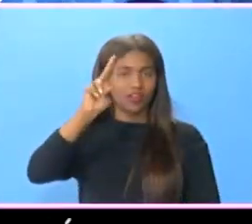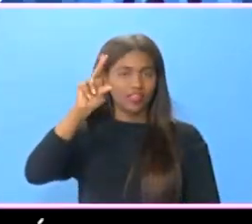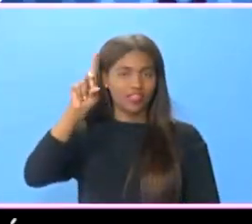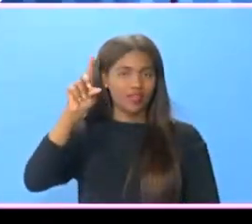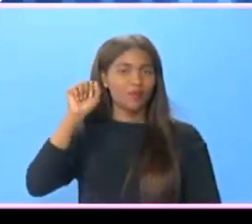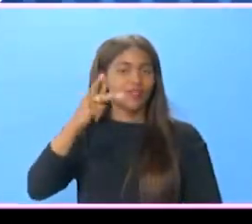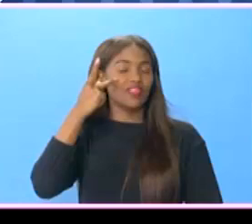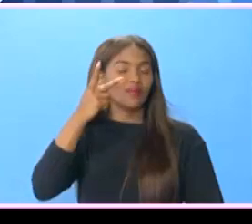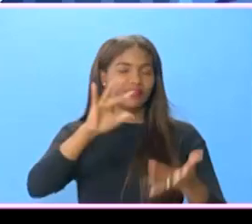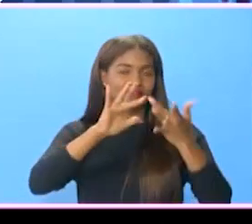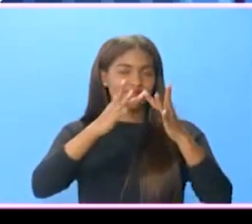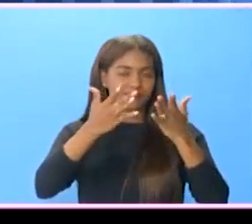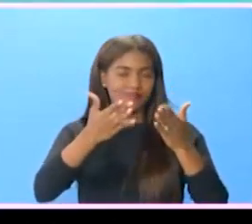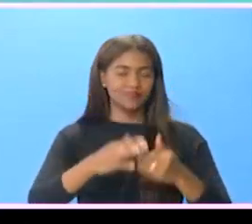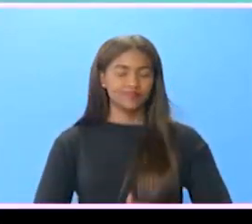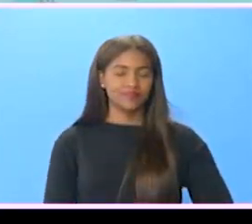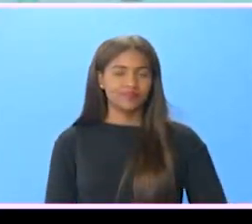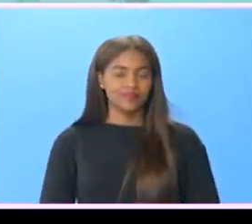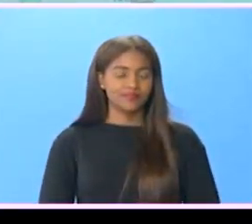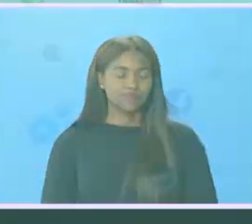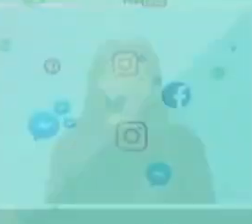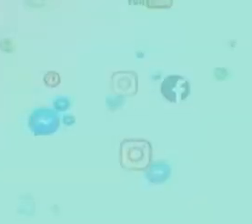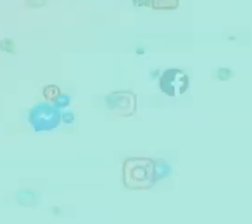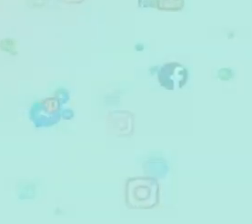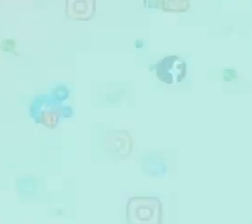y nuestro canal de YouTube. Ya regresamos.